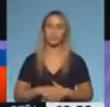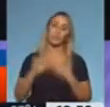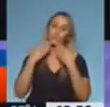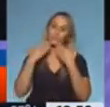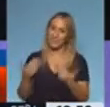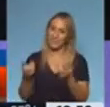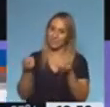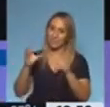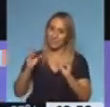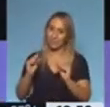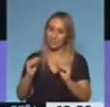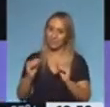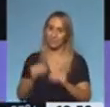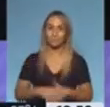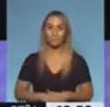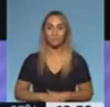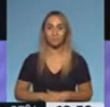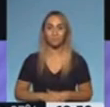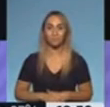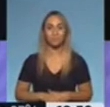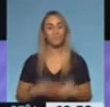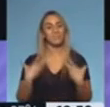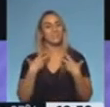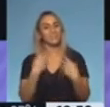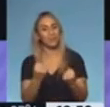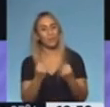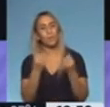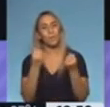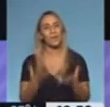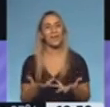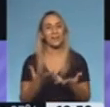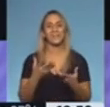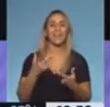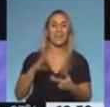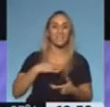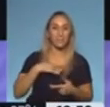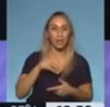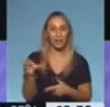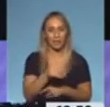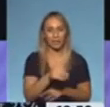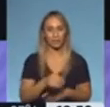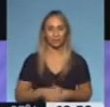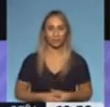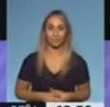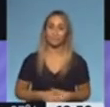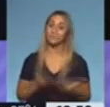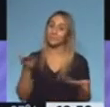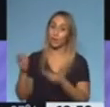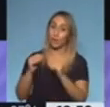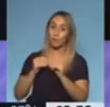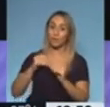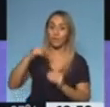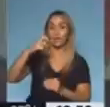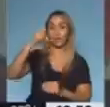noches. Salud y cosecha para todos y buenas noches para todos y todas, ¿eh? Pedro Peretti con su habitual columna. Vamos a hacer una pausa.